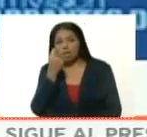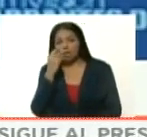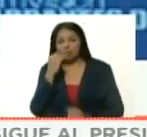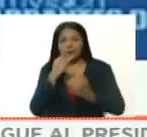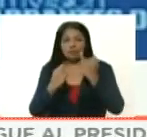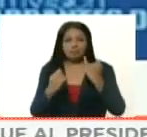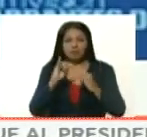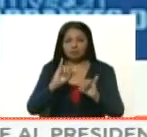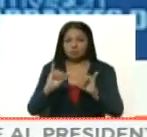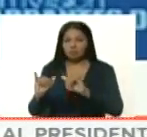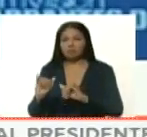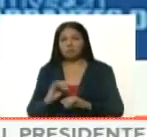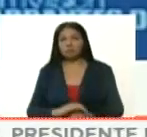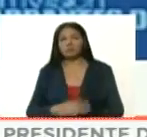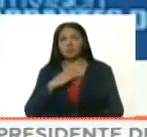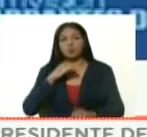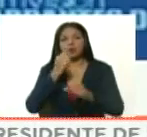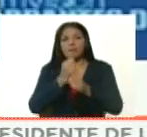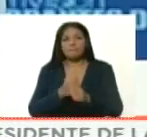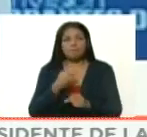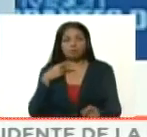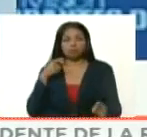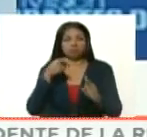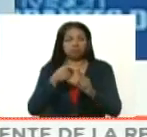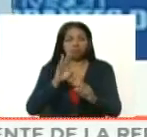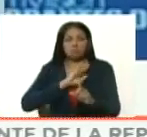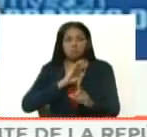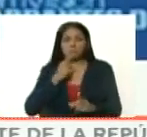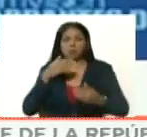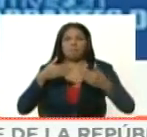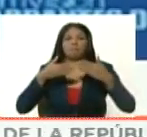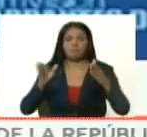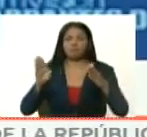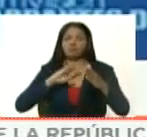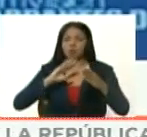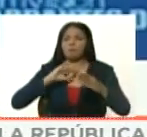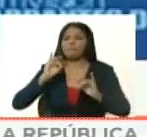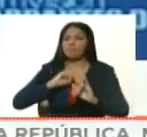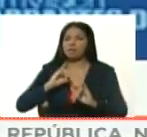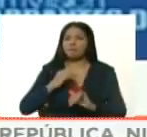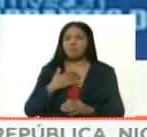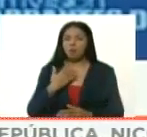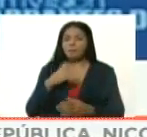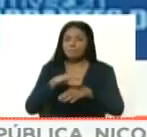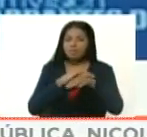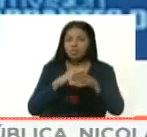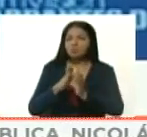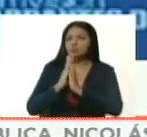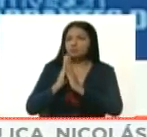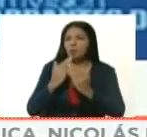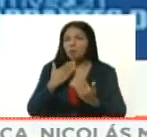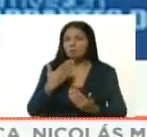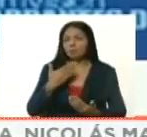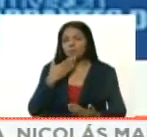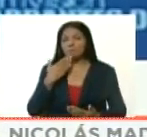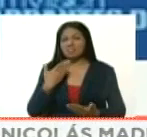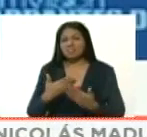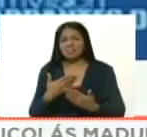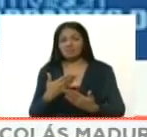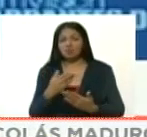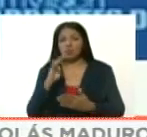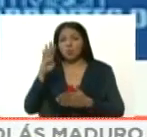sede. Espero ir personalmente a inaugurarla, ministro Reverol. Me están